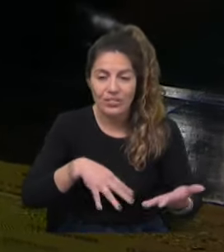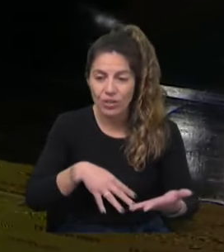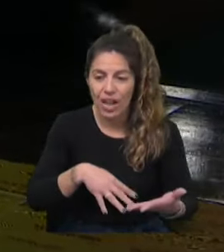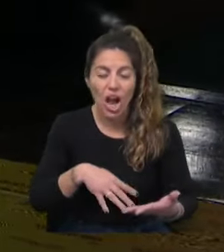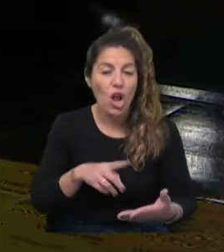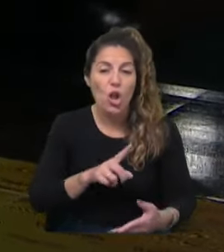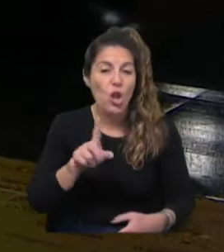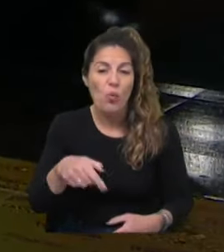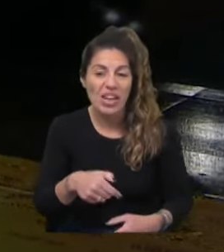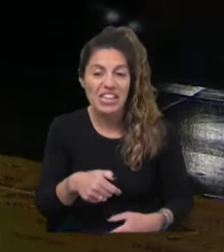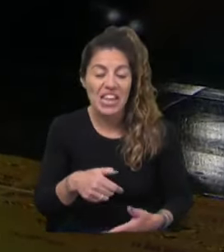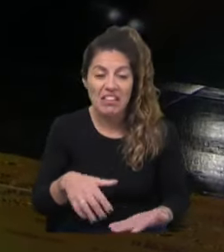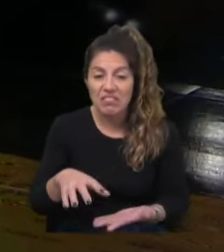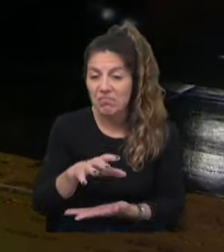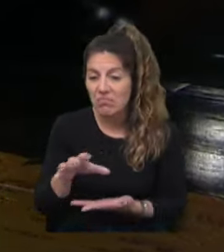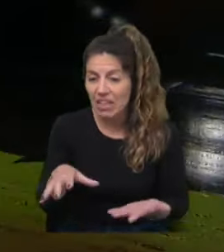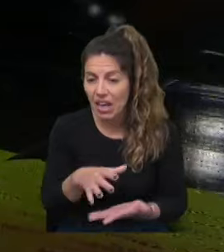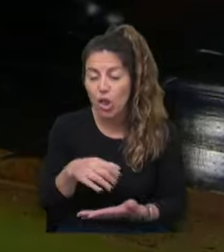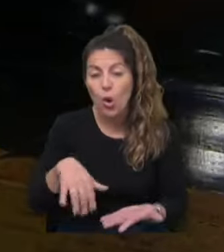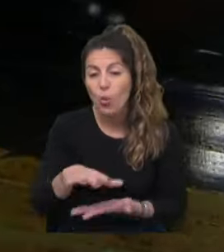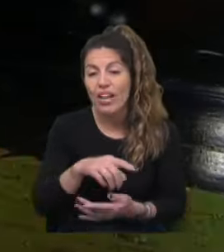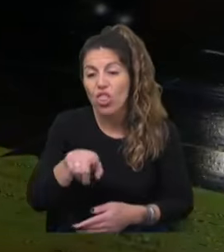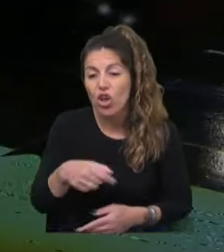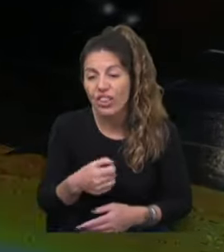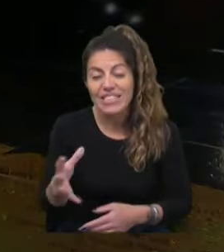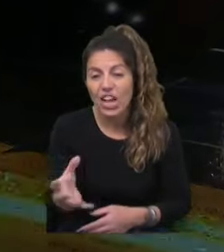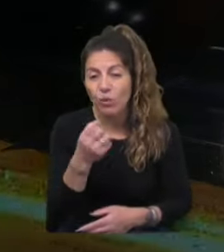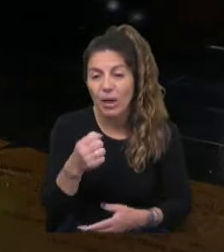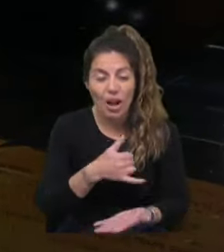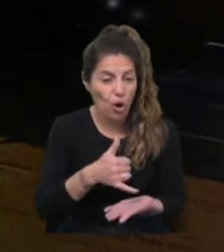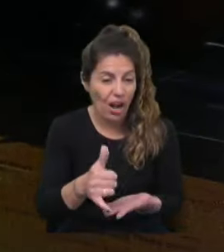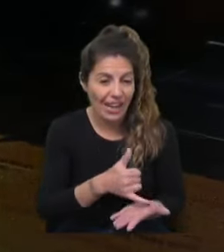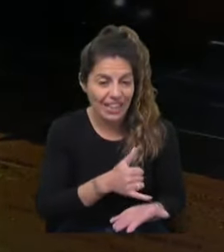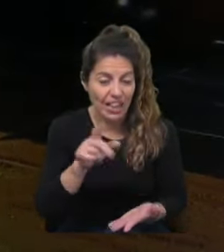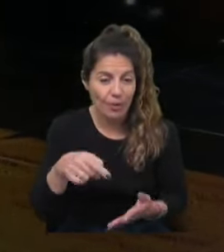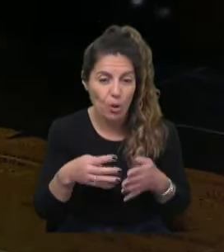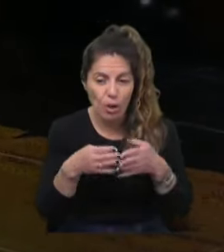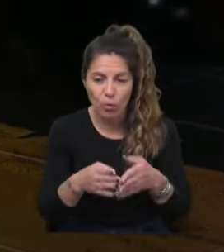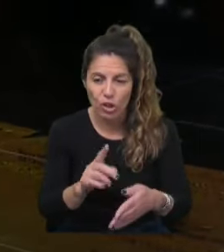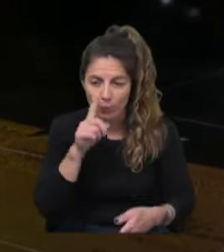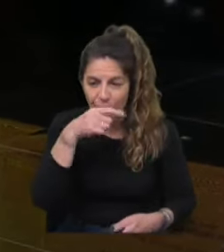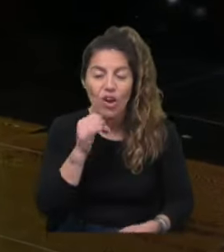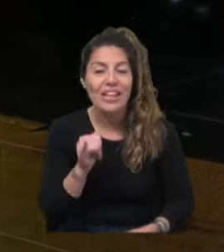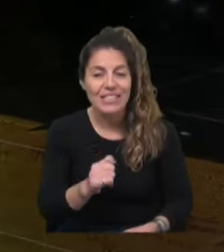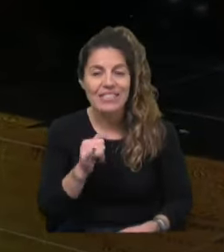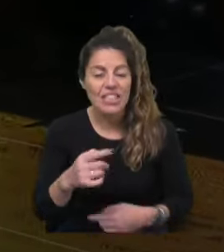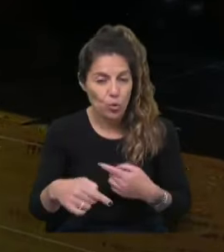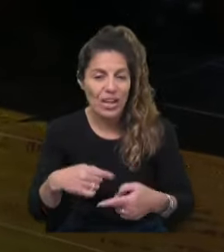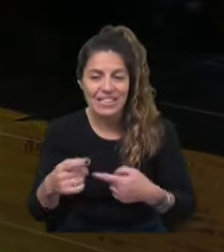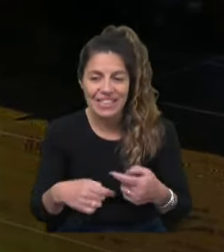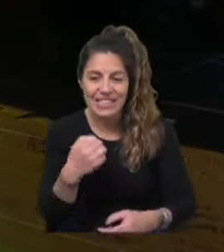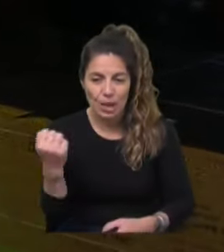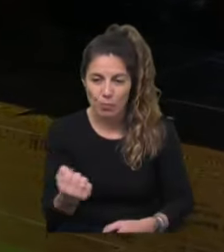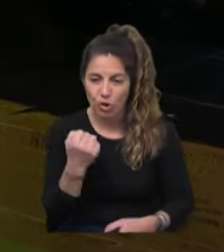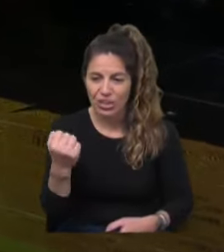tan en el radar, digamos, de los lugares de donde se incautaba cocaína que había pasado por el puerto de Montevideo. Sí, ya vinimos de una seguidilla